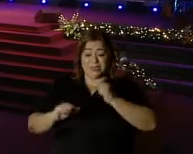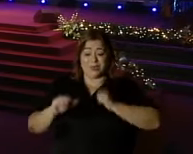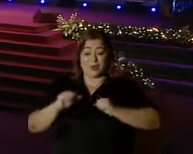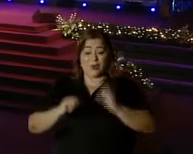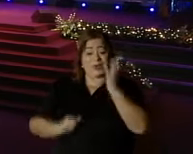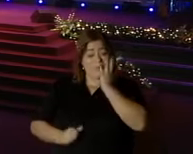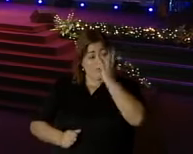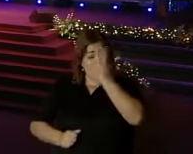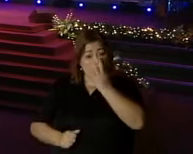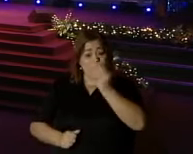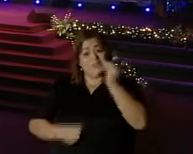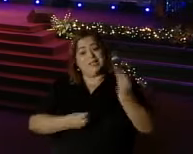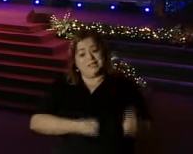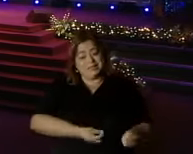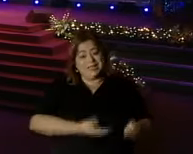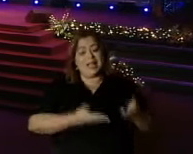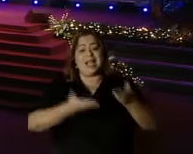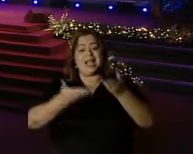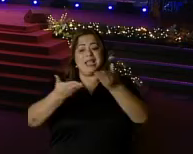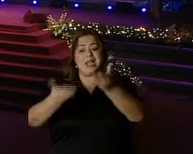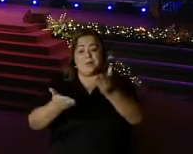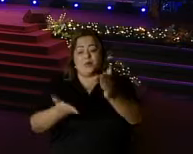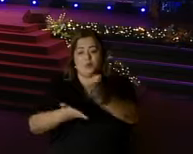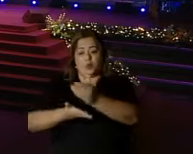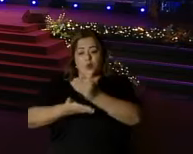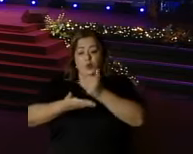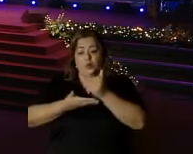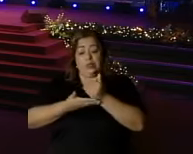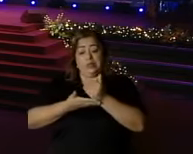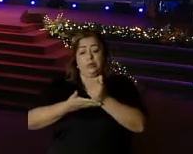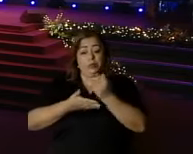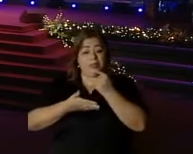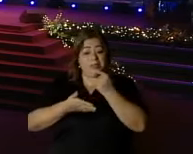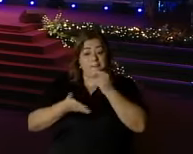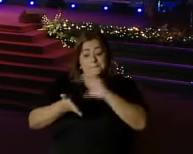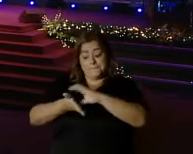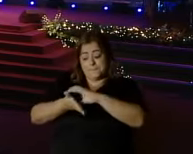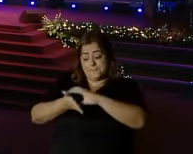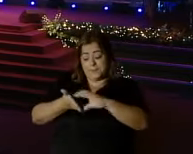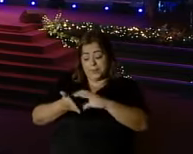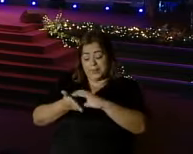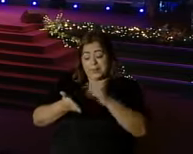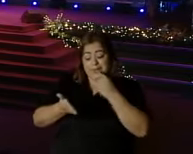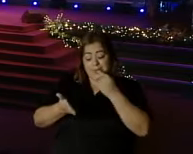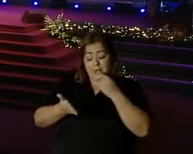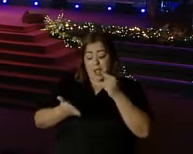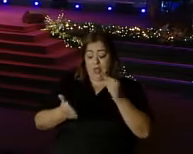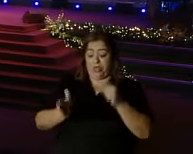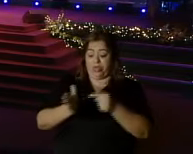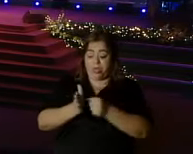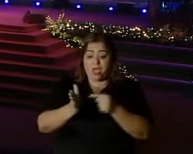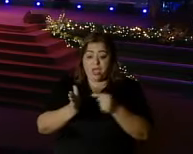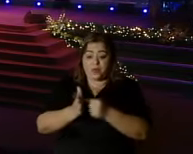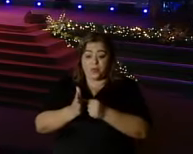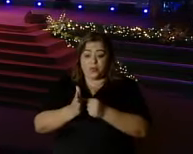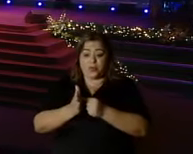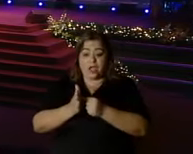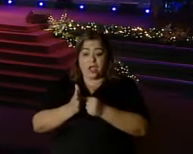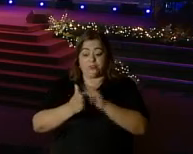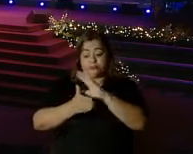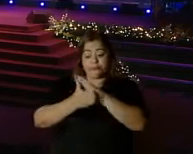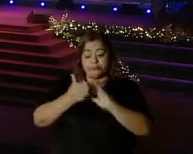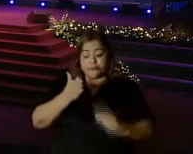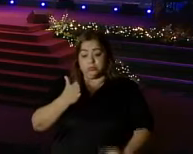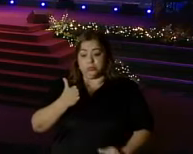al Señor. Algunos otros nos atrevimos a poner las deudas y creer por una cancelación de deudas que solamente Dios lo